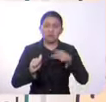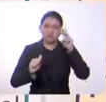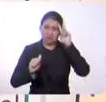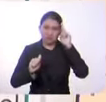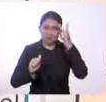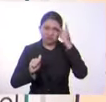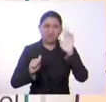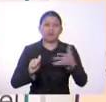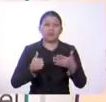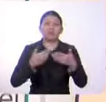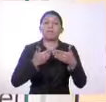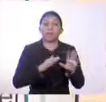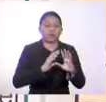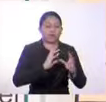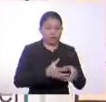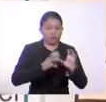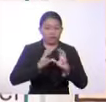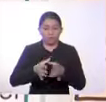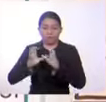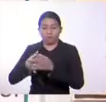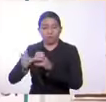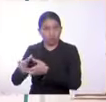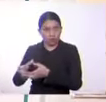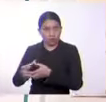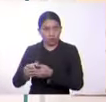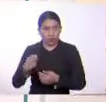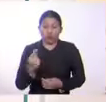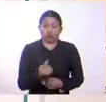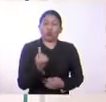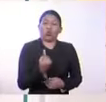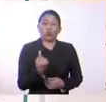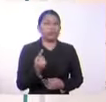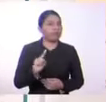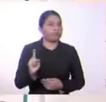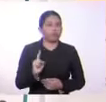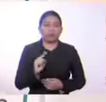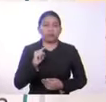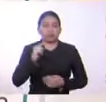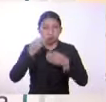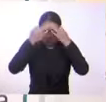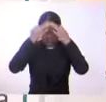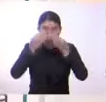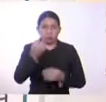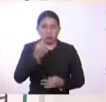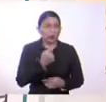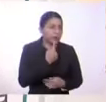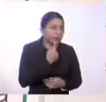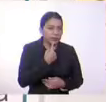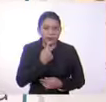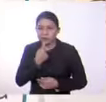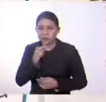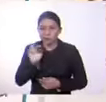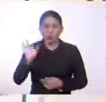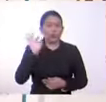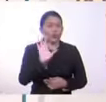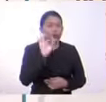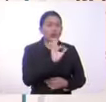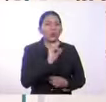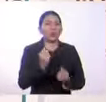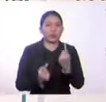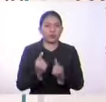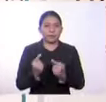de varios partidos políticos para que tú tengas por cuál hacer tu elección. Y que la idea